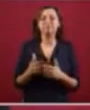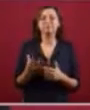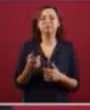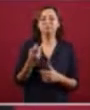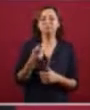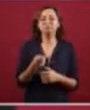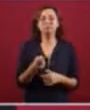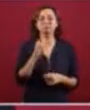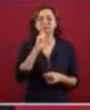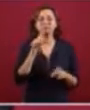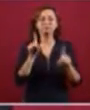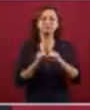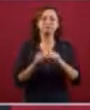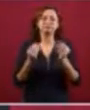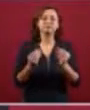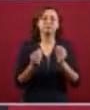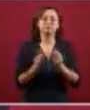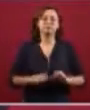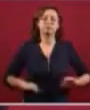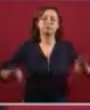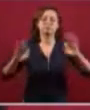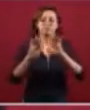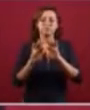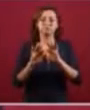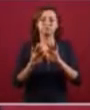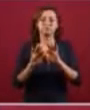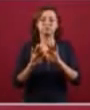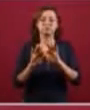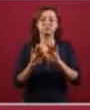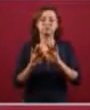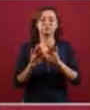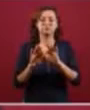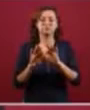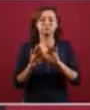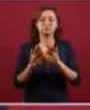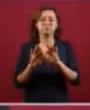importante el castigar